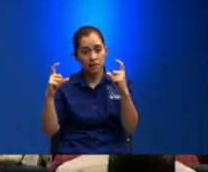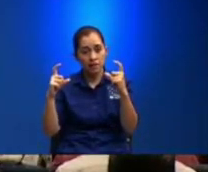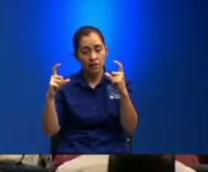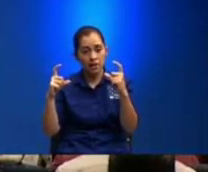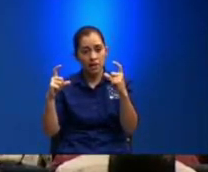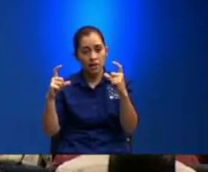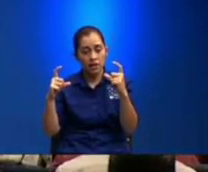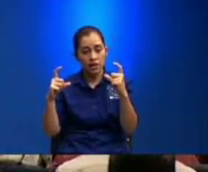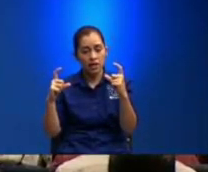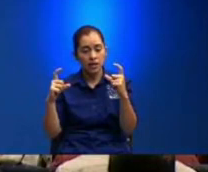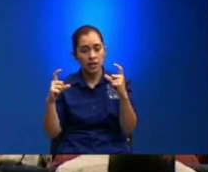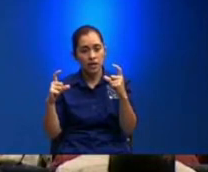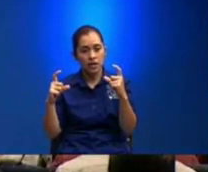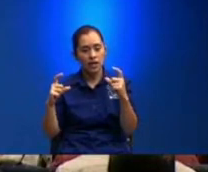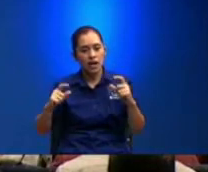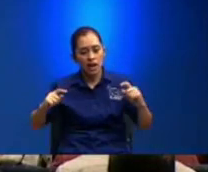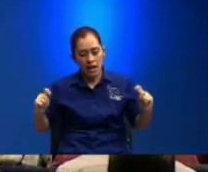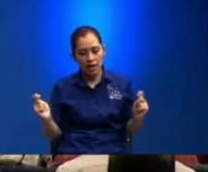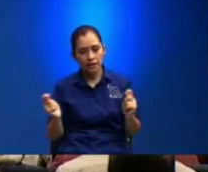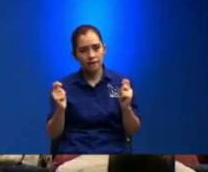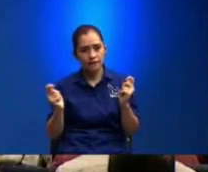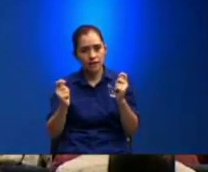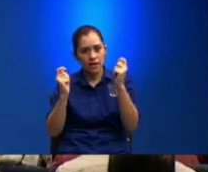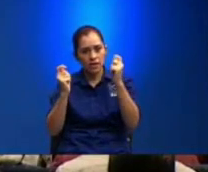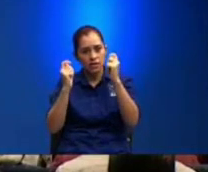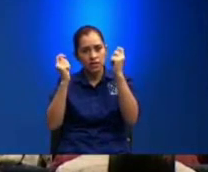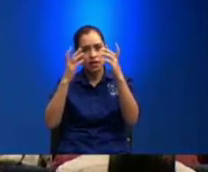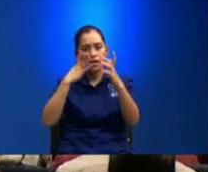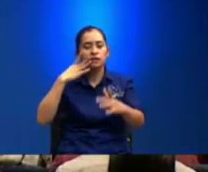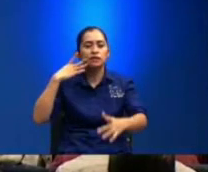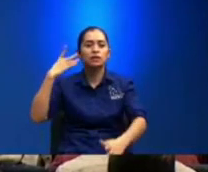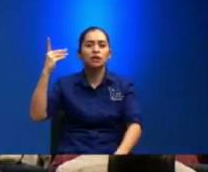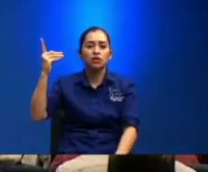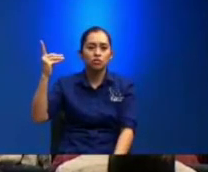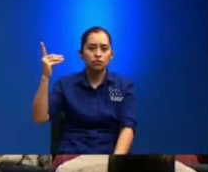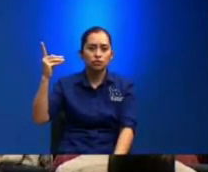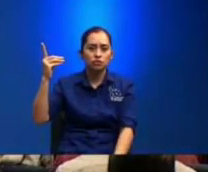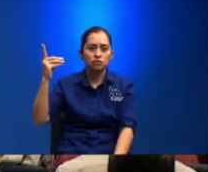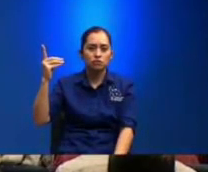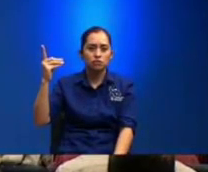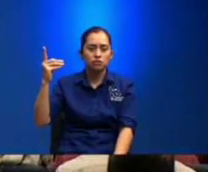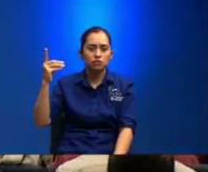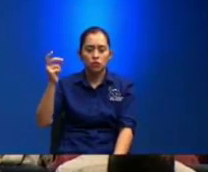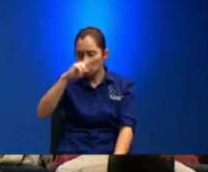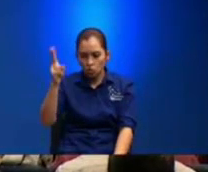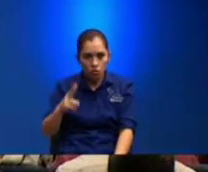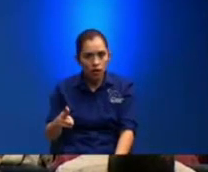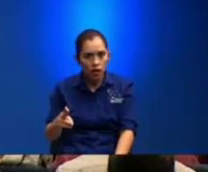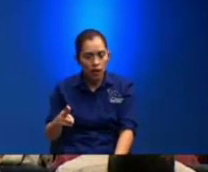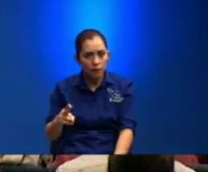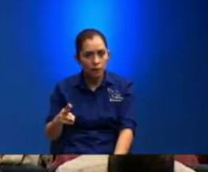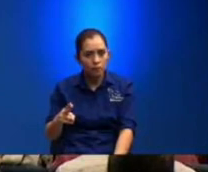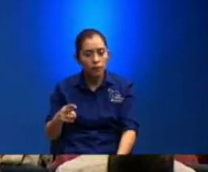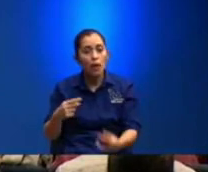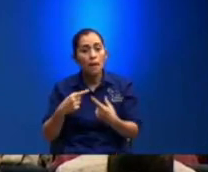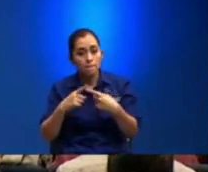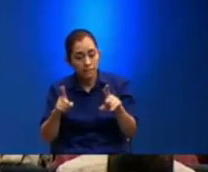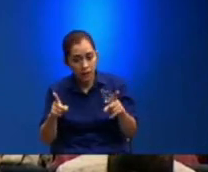uno pero les puedo asegurar que hay muchos cristianos que se van a meter a las fiestas paganas